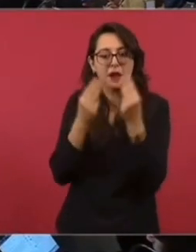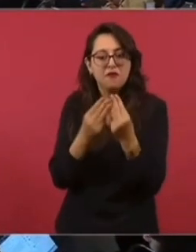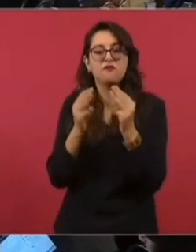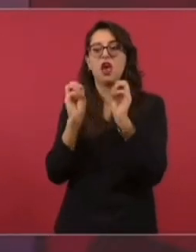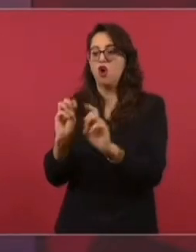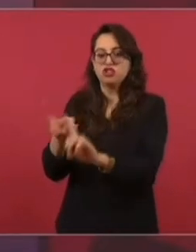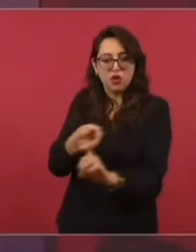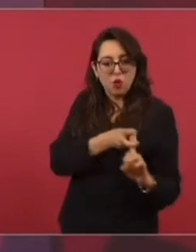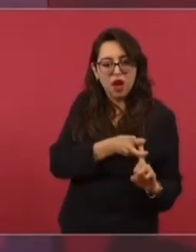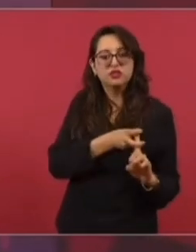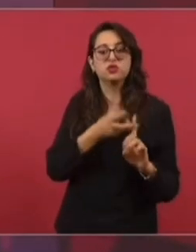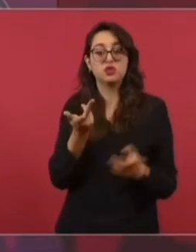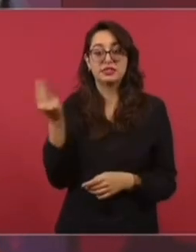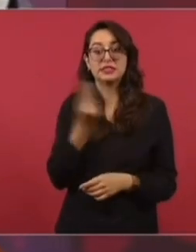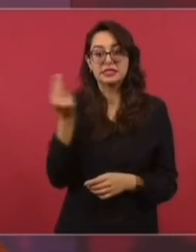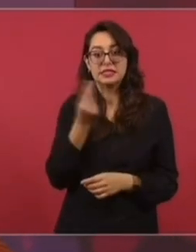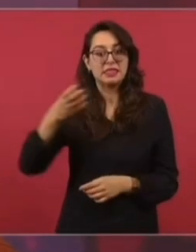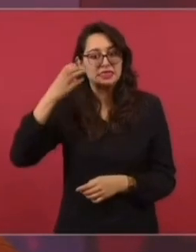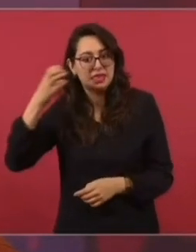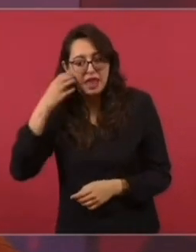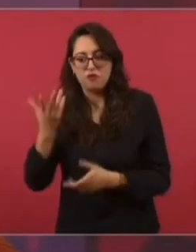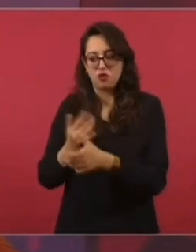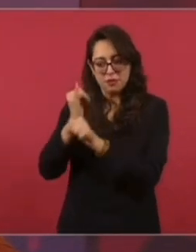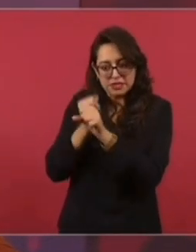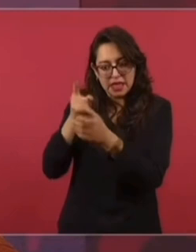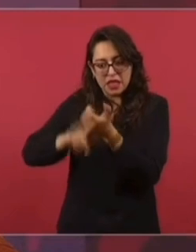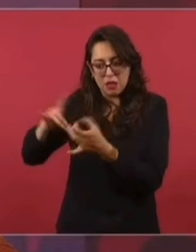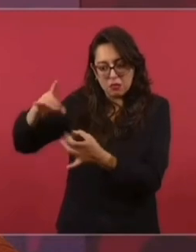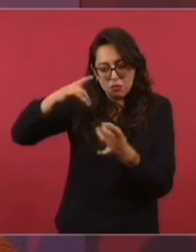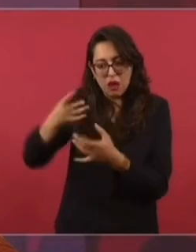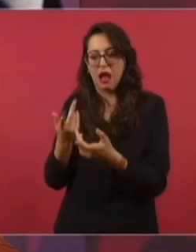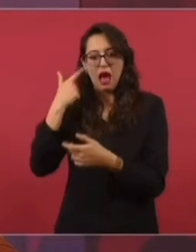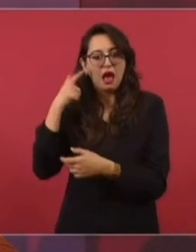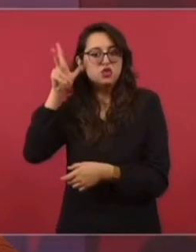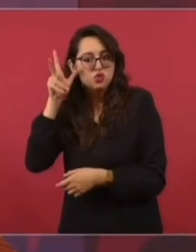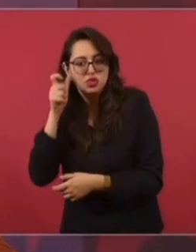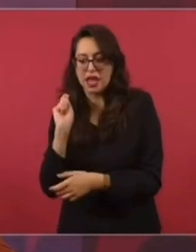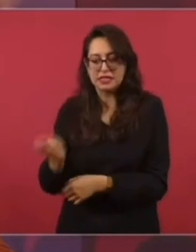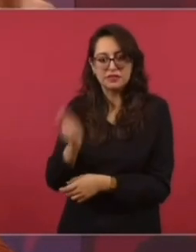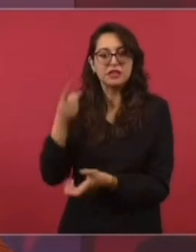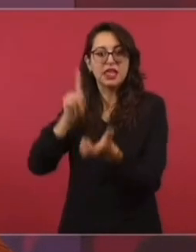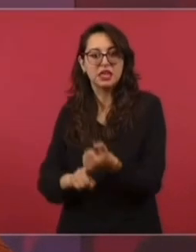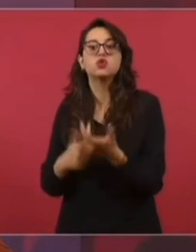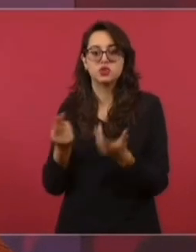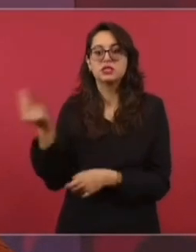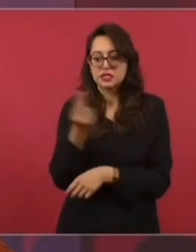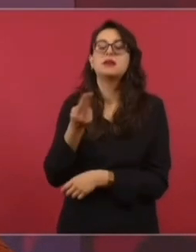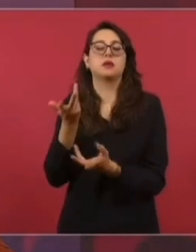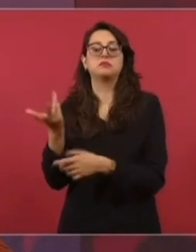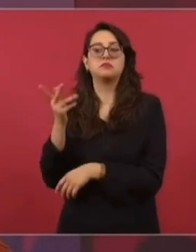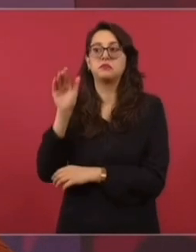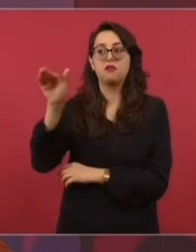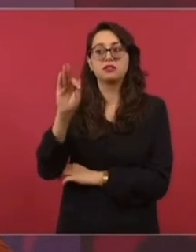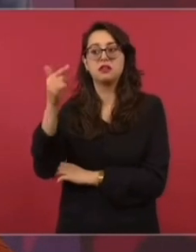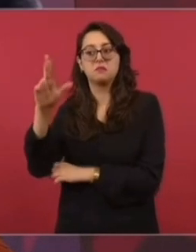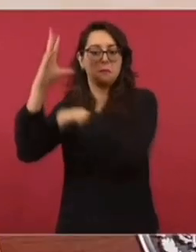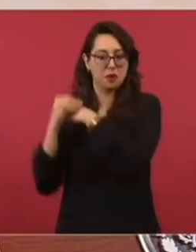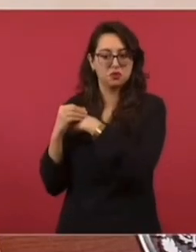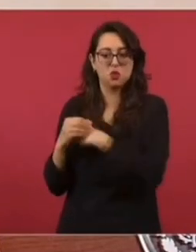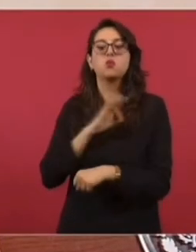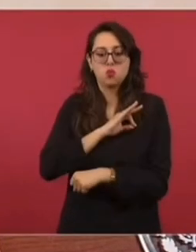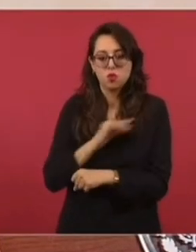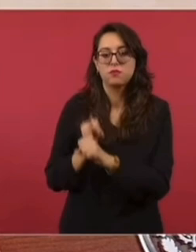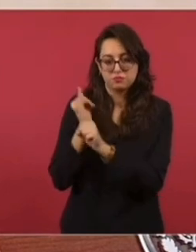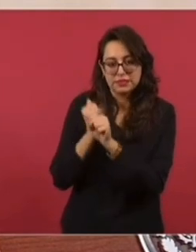por ejemplo, secuestros que ameritan inteligencia. Escuchas, para ser más preciso, es cuando